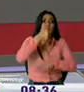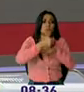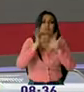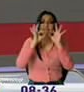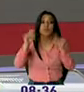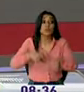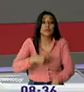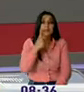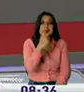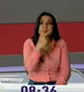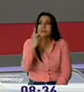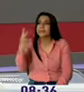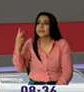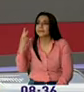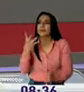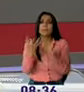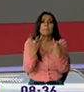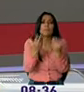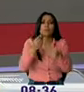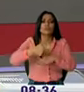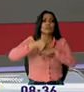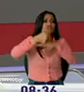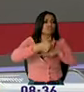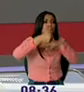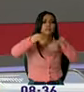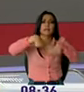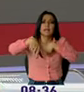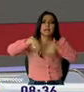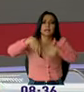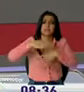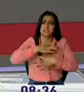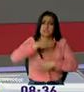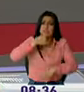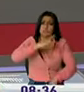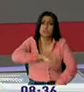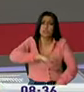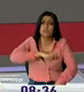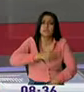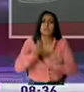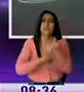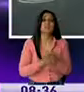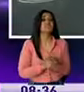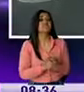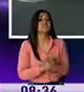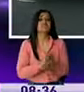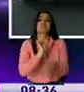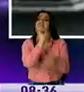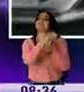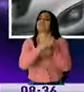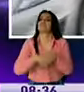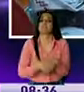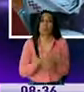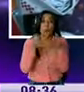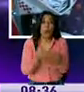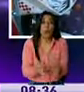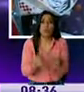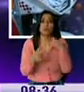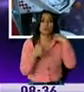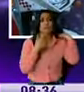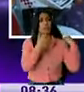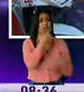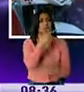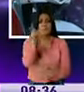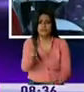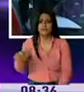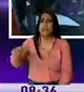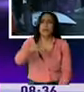visto, hay un montón de agentes de tránsito, los civiles del municipio se hacen de la vista gorda, porque el momento que se le reclama al peatón,